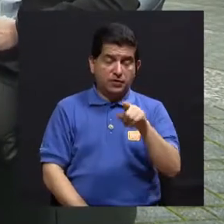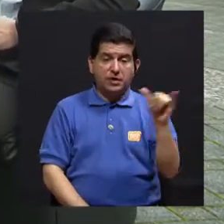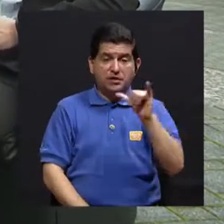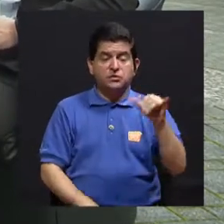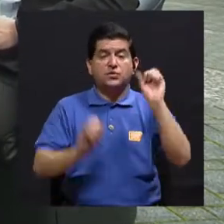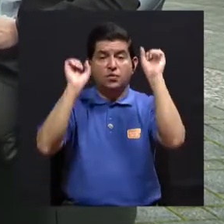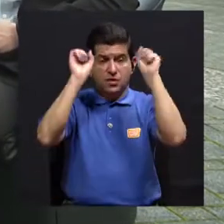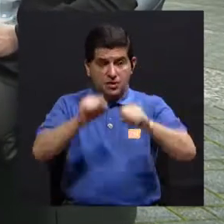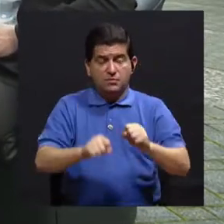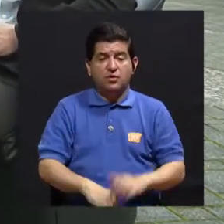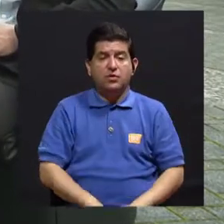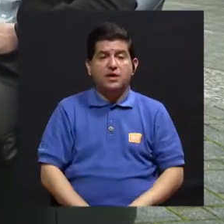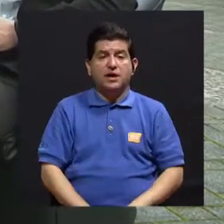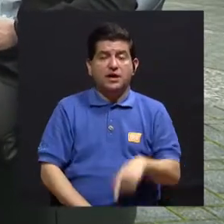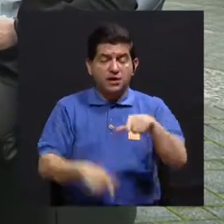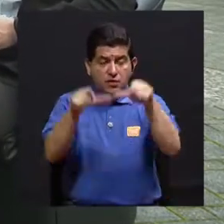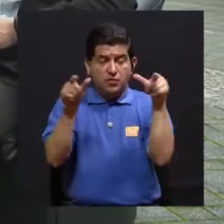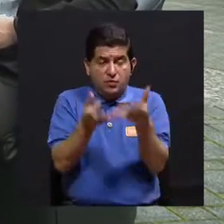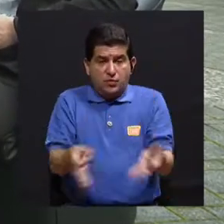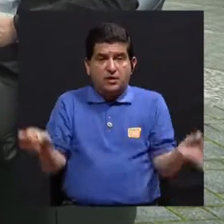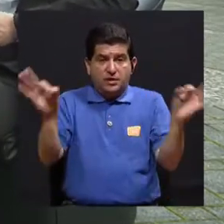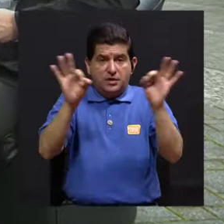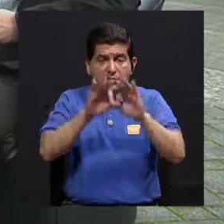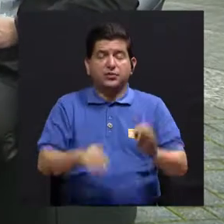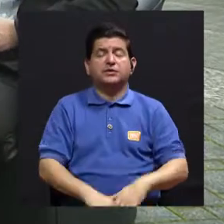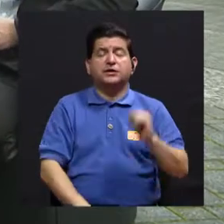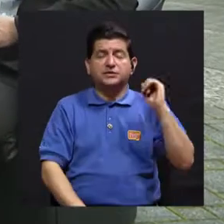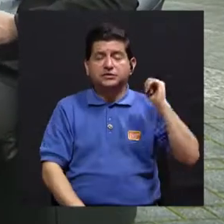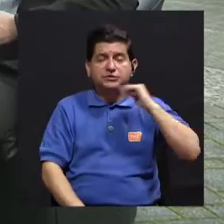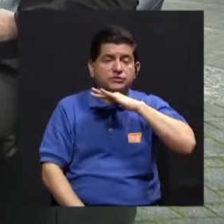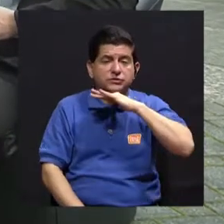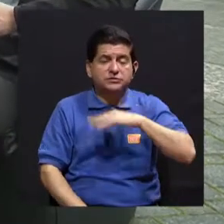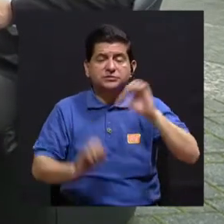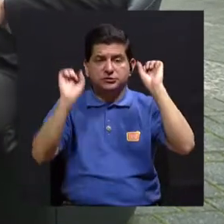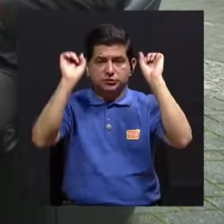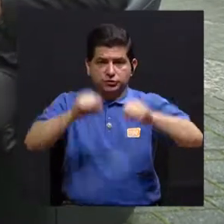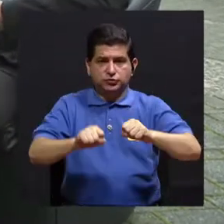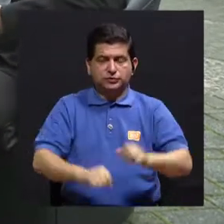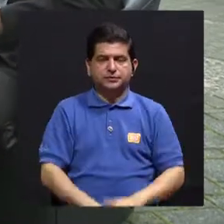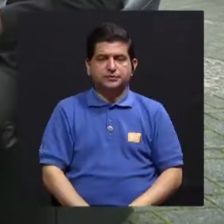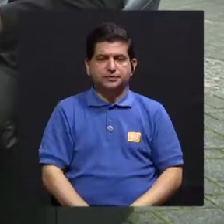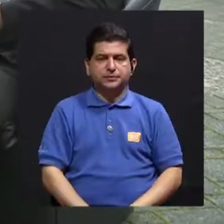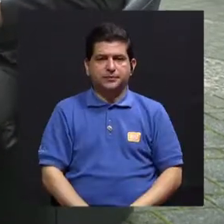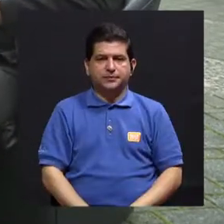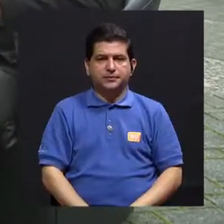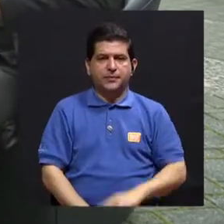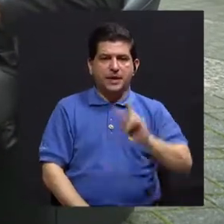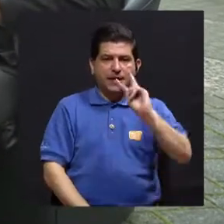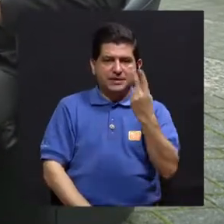ser un foco importante de contaminación en ese aspecto. Vamos a ir a